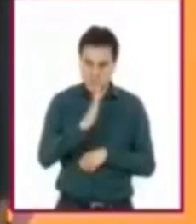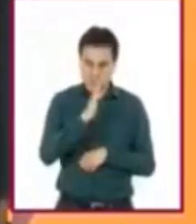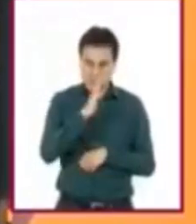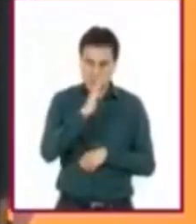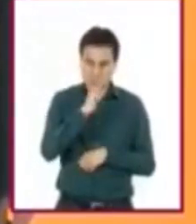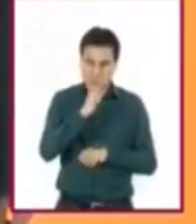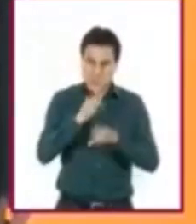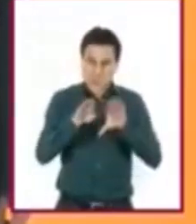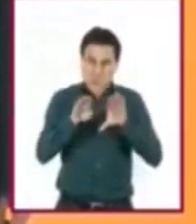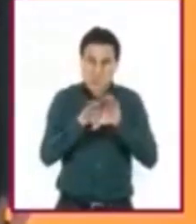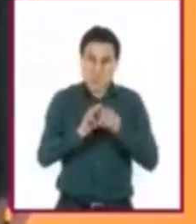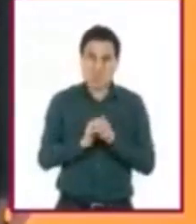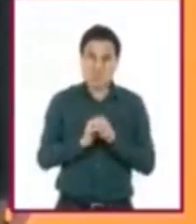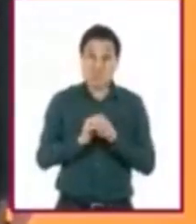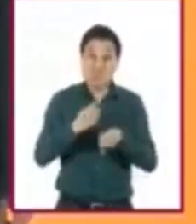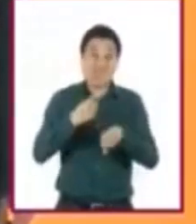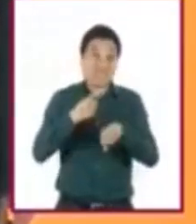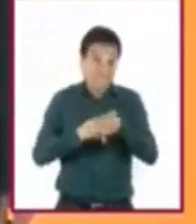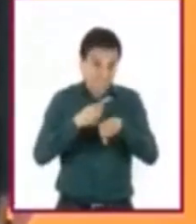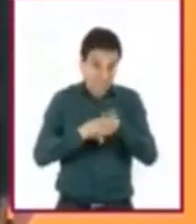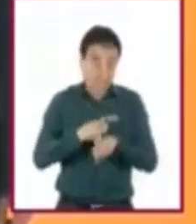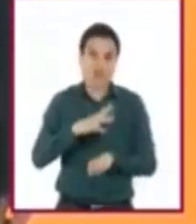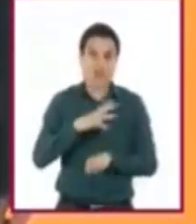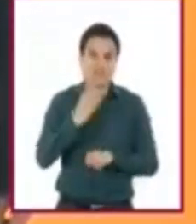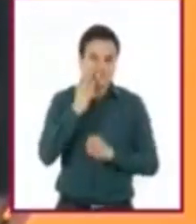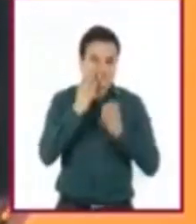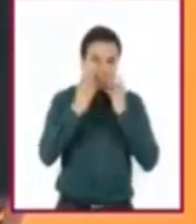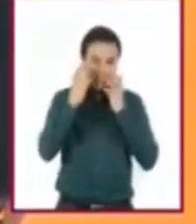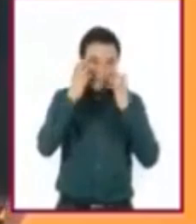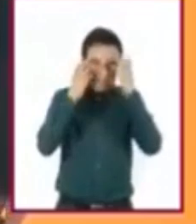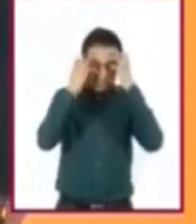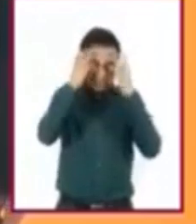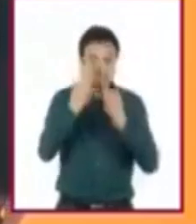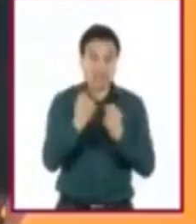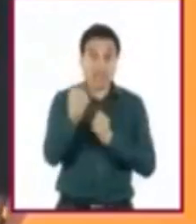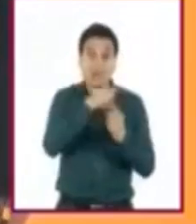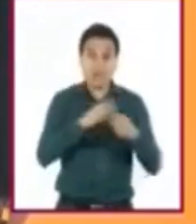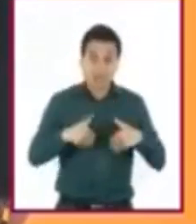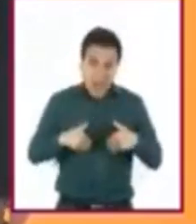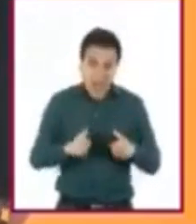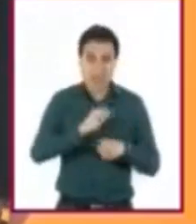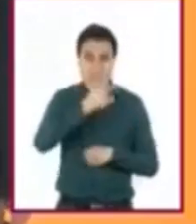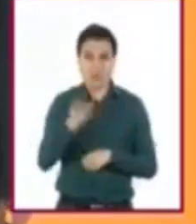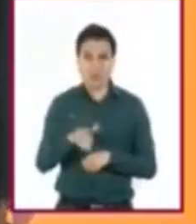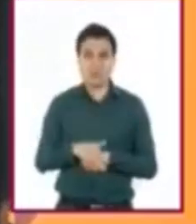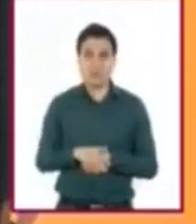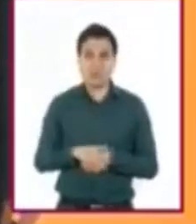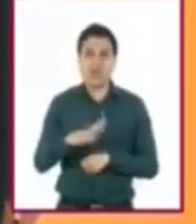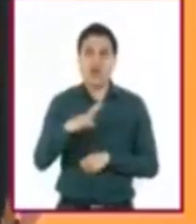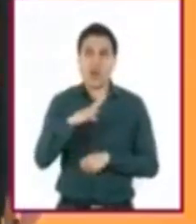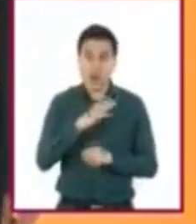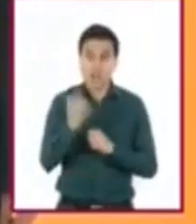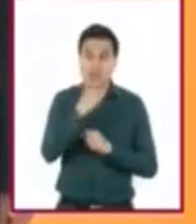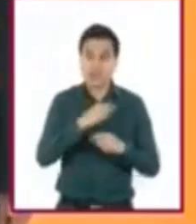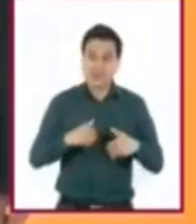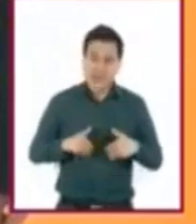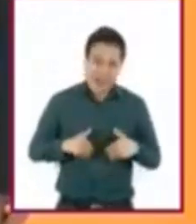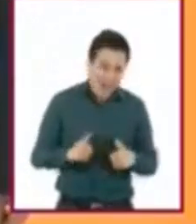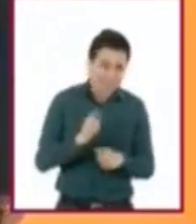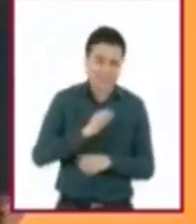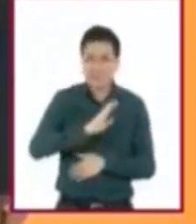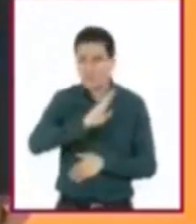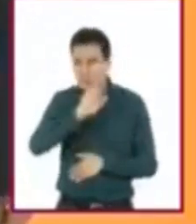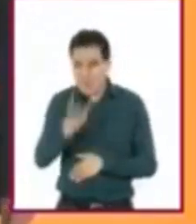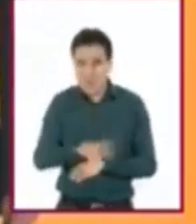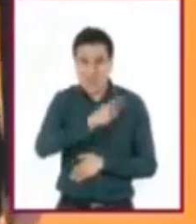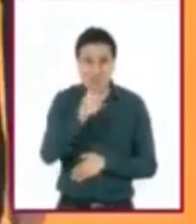de granos. Muchos murieron de ella, pero muchos solamente de hambre murieron. Hubo muertos por el hambre. El tiempo que estuvo